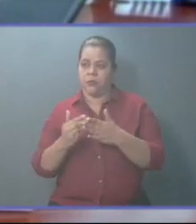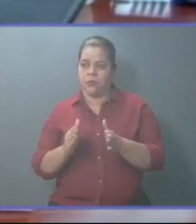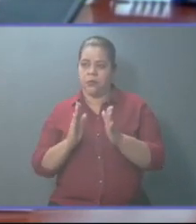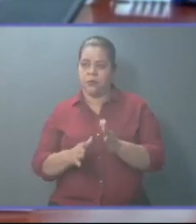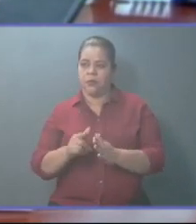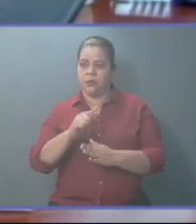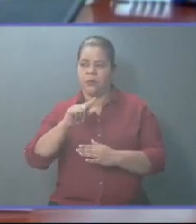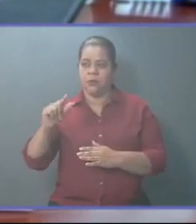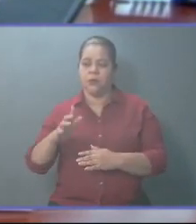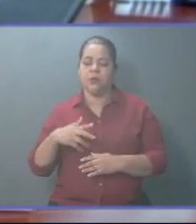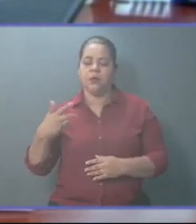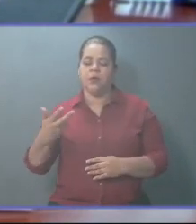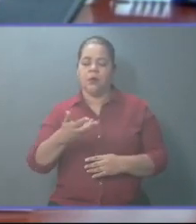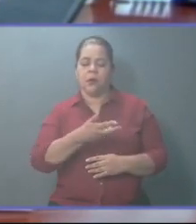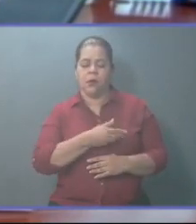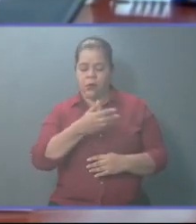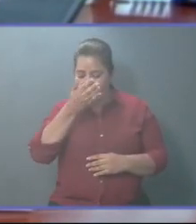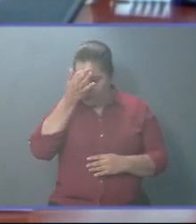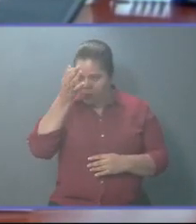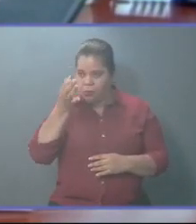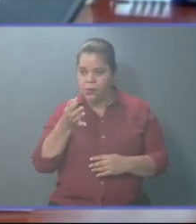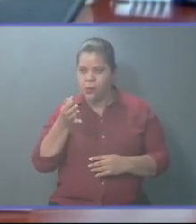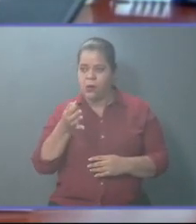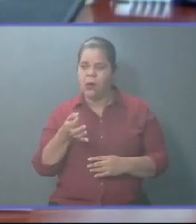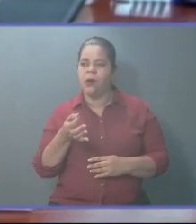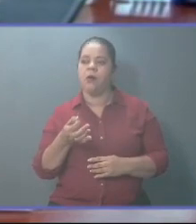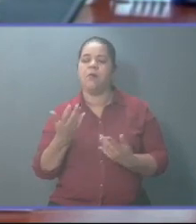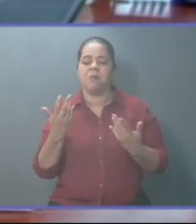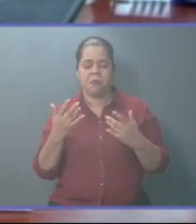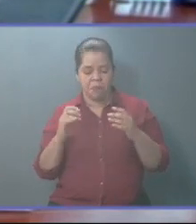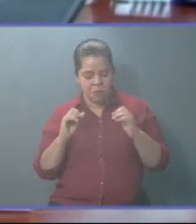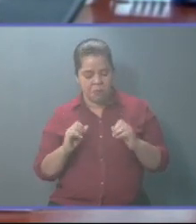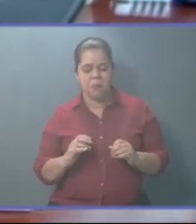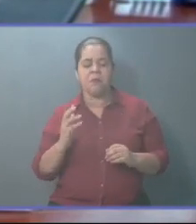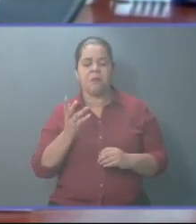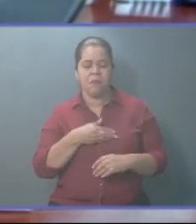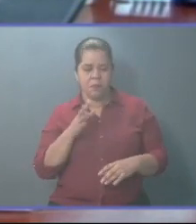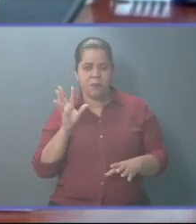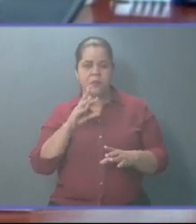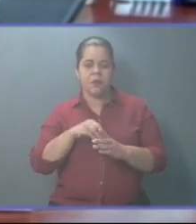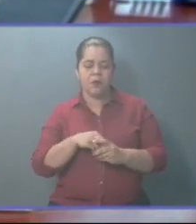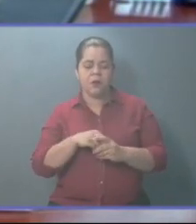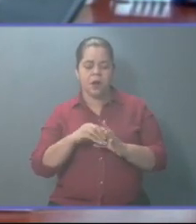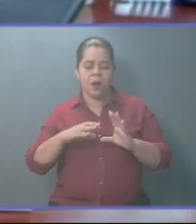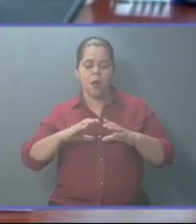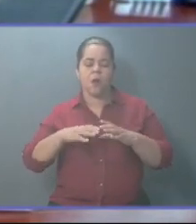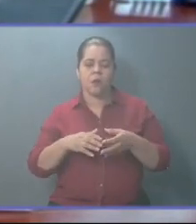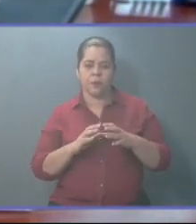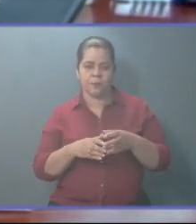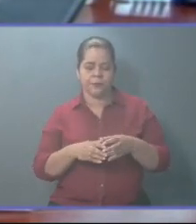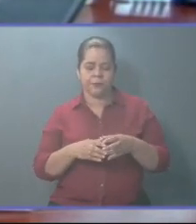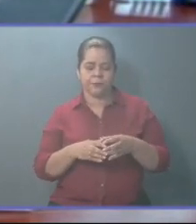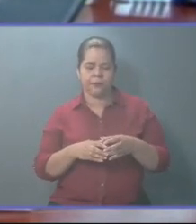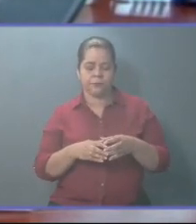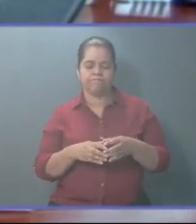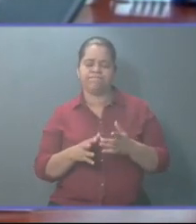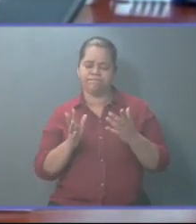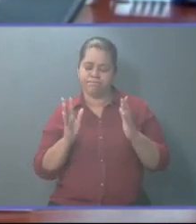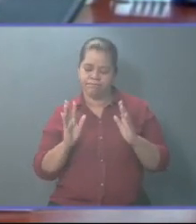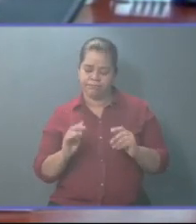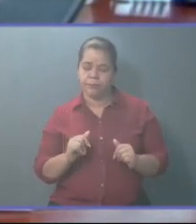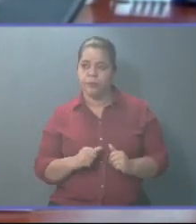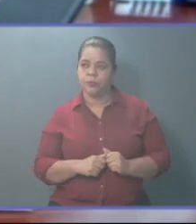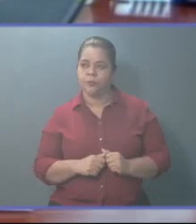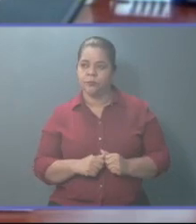instituciones que hemos tenido a bien colocar en ese comité de veeduría y seguimiento,